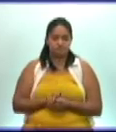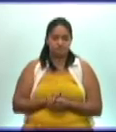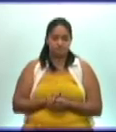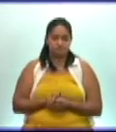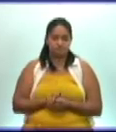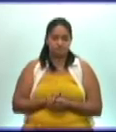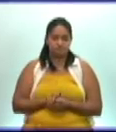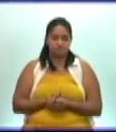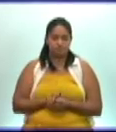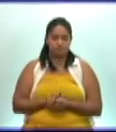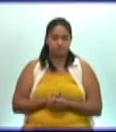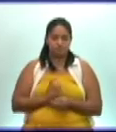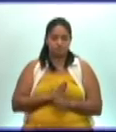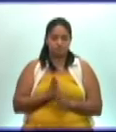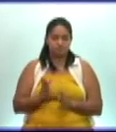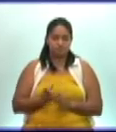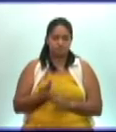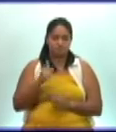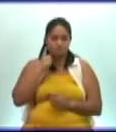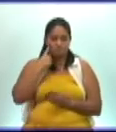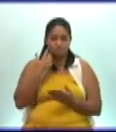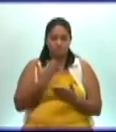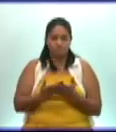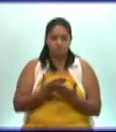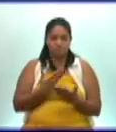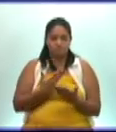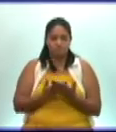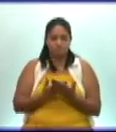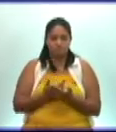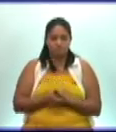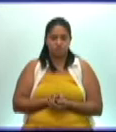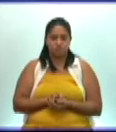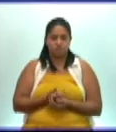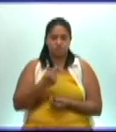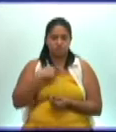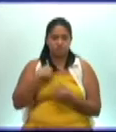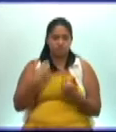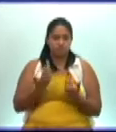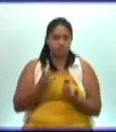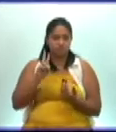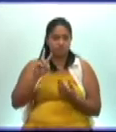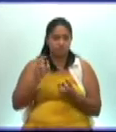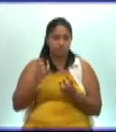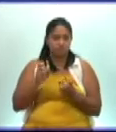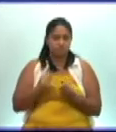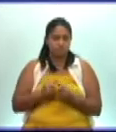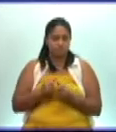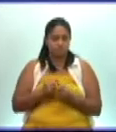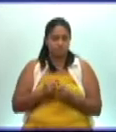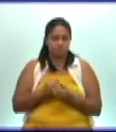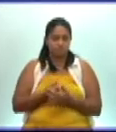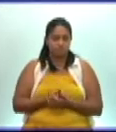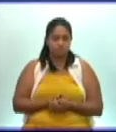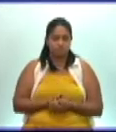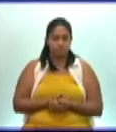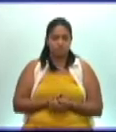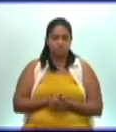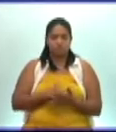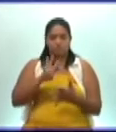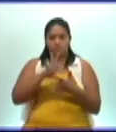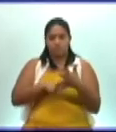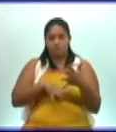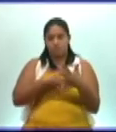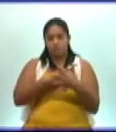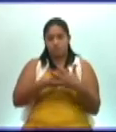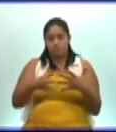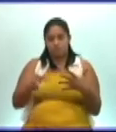Entonces, a partir de esta propuesta, nosotros estaríamos valorando, entonces, en la tabla de su libro